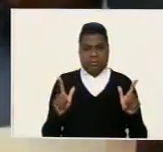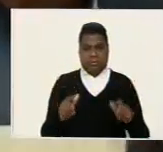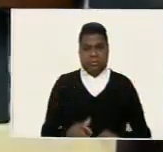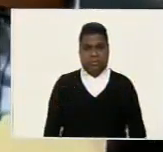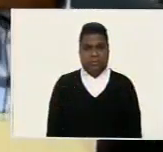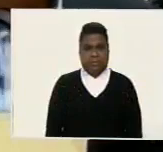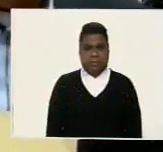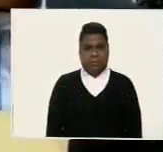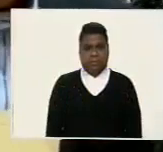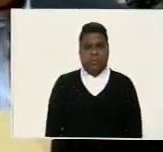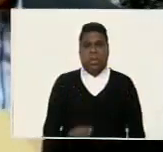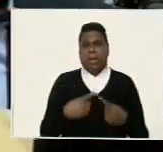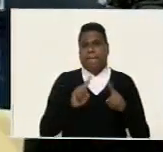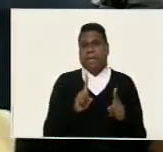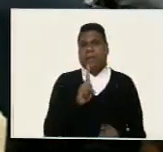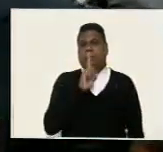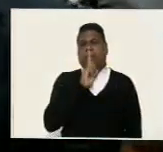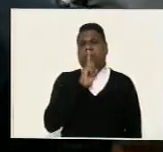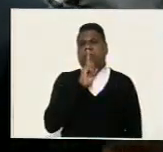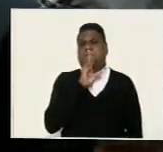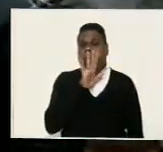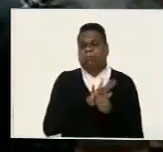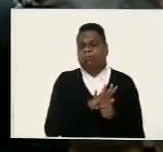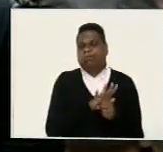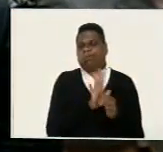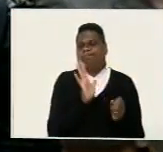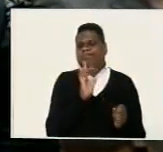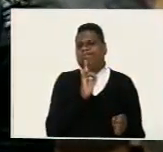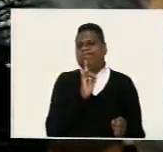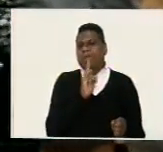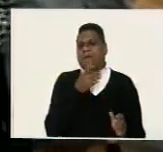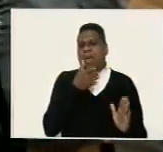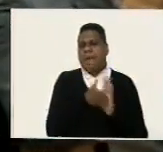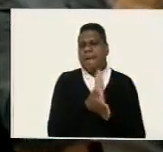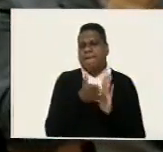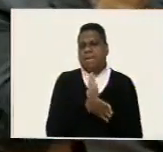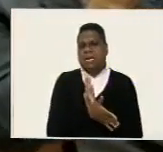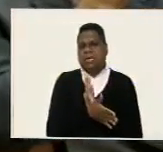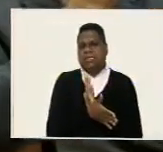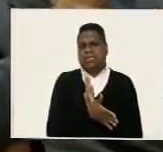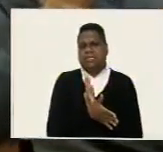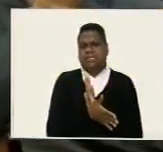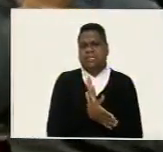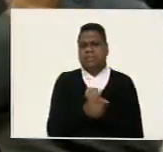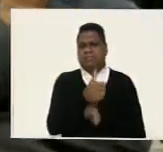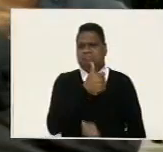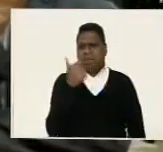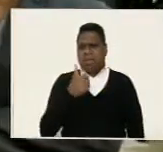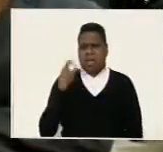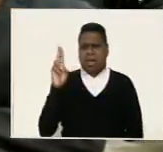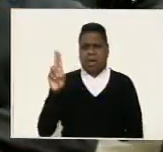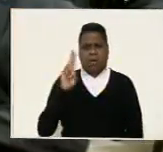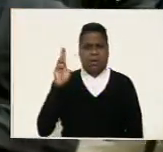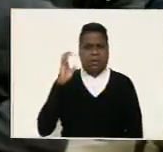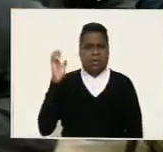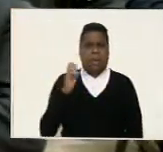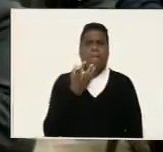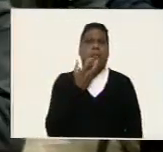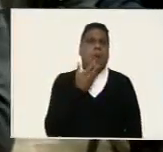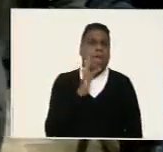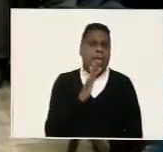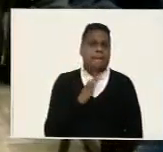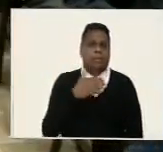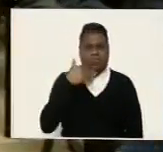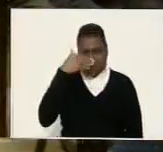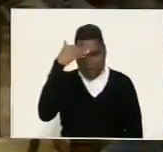pero se quedan callados alrededor de lo que pasa en su territorio, como lo que ocurre en Libia,